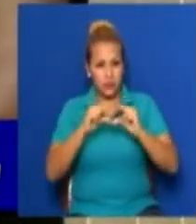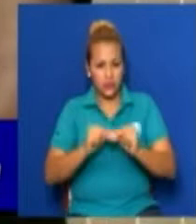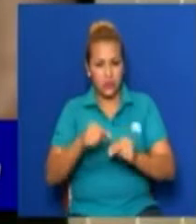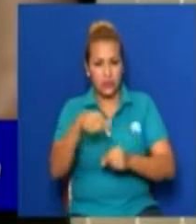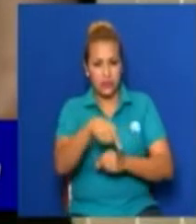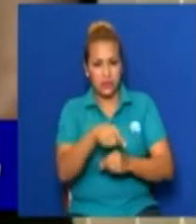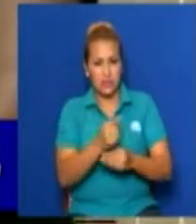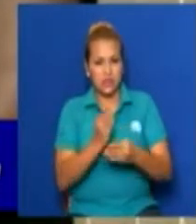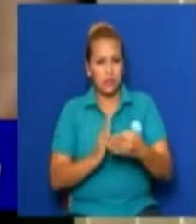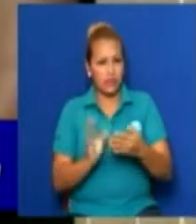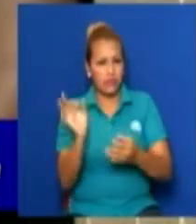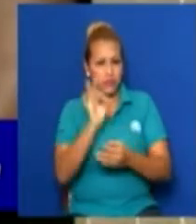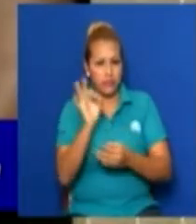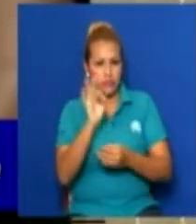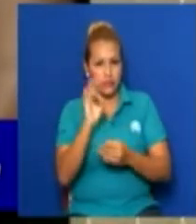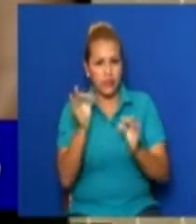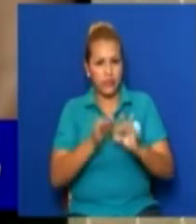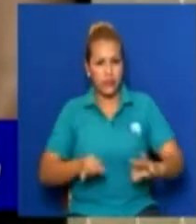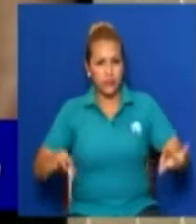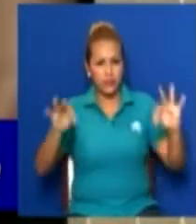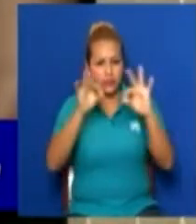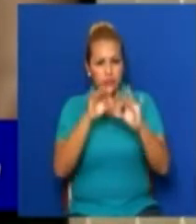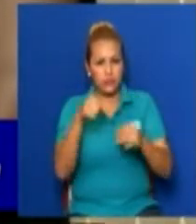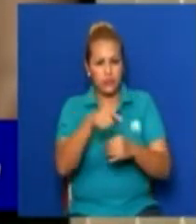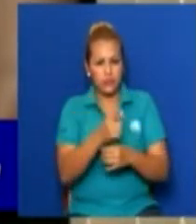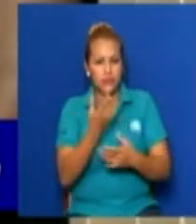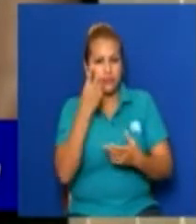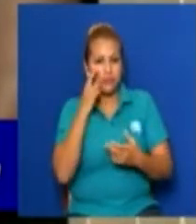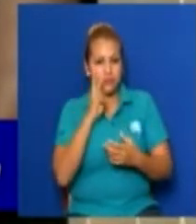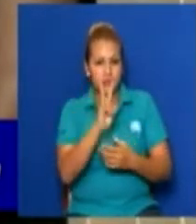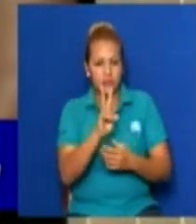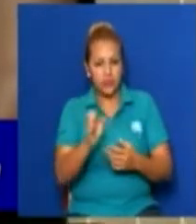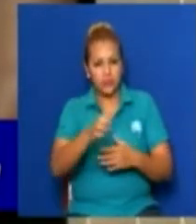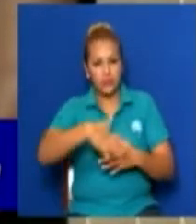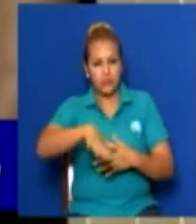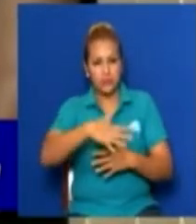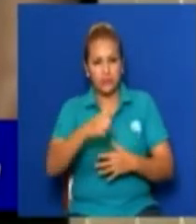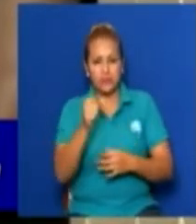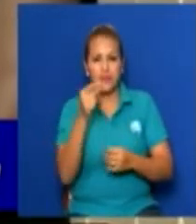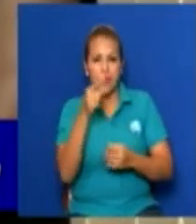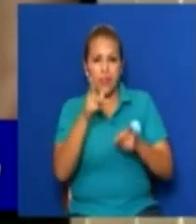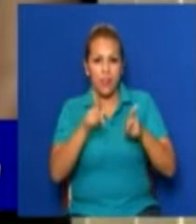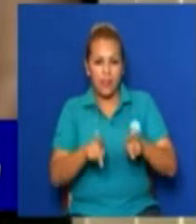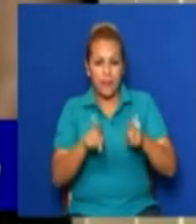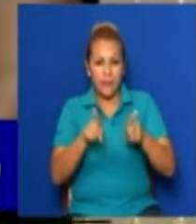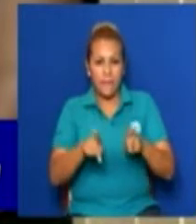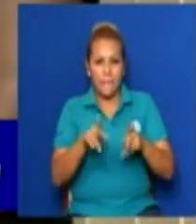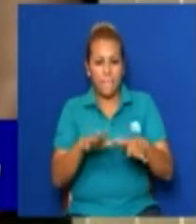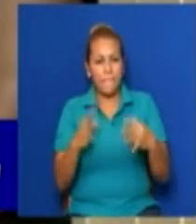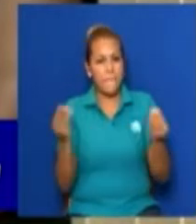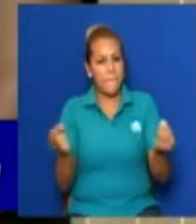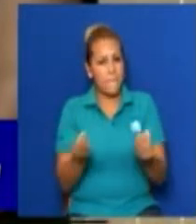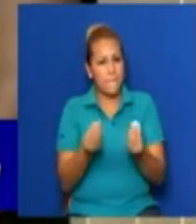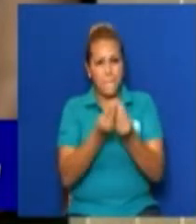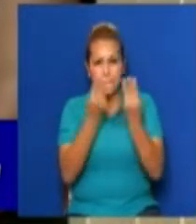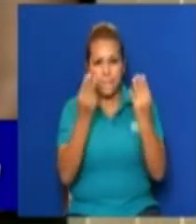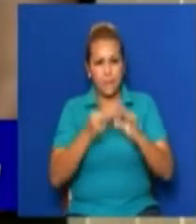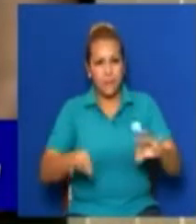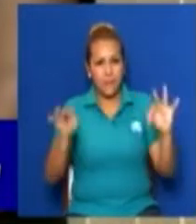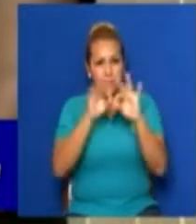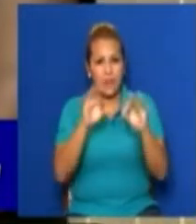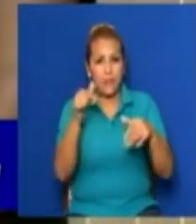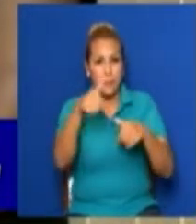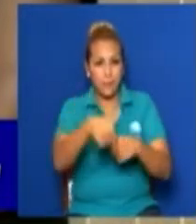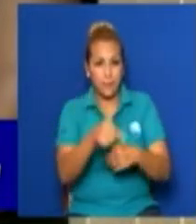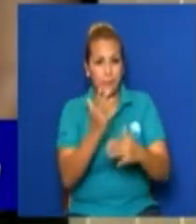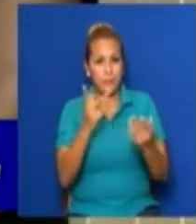fundamental para satisfacer las necesidades de la sociedad, de las personas, y es fuente de riqueza y prosperidad de la